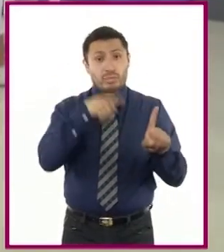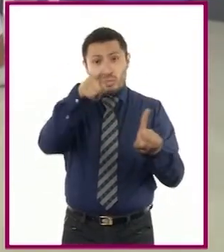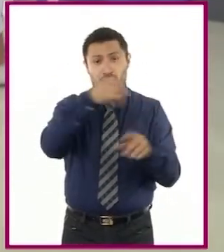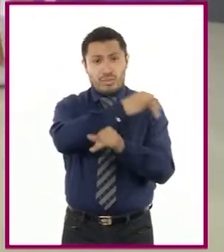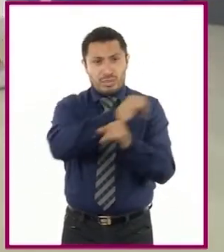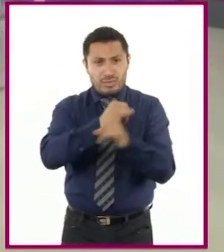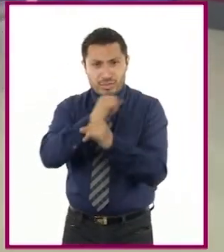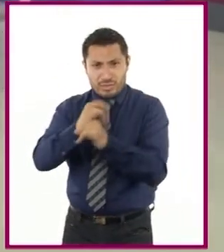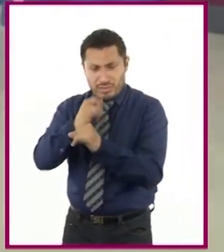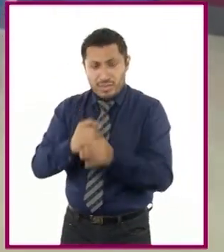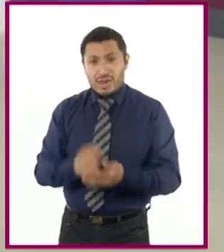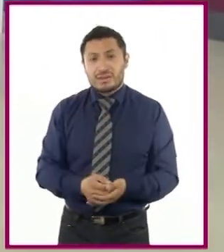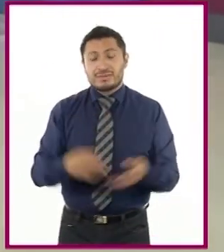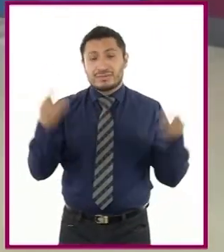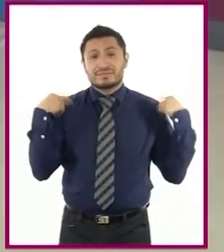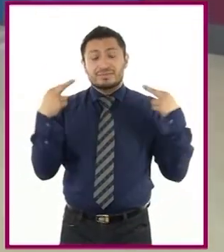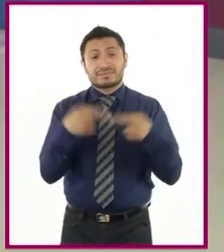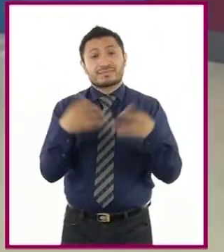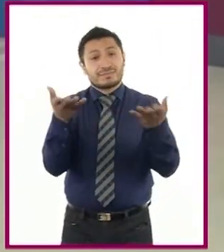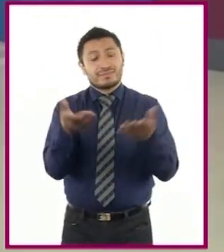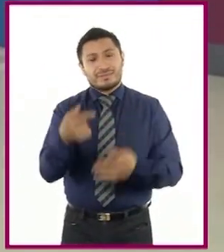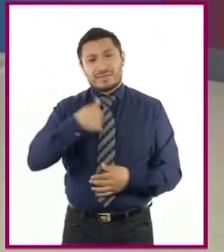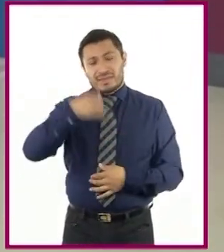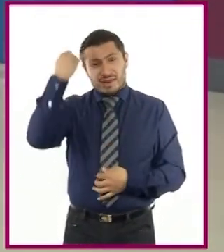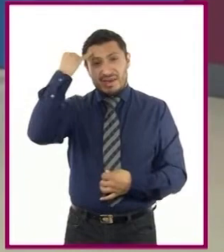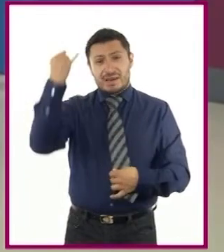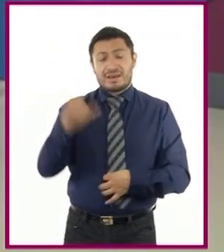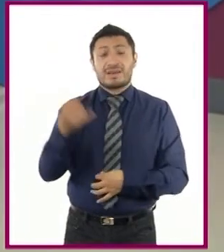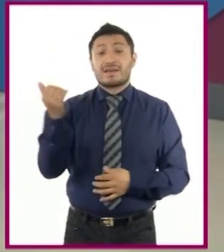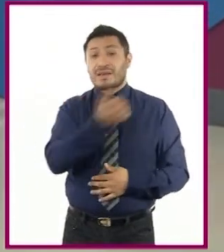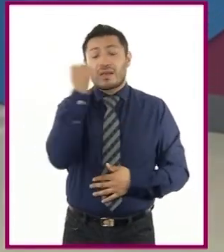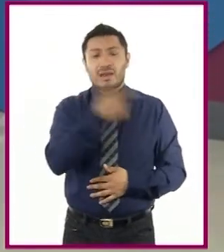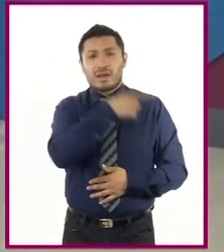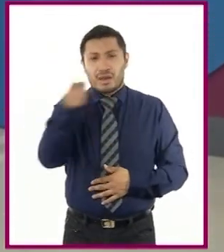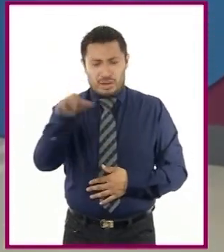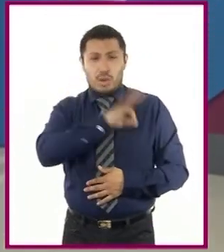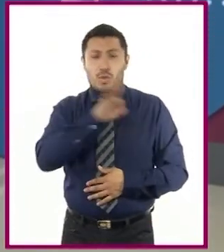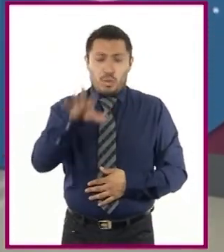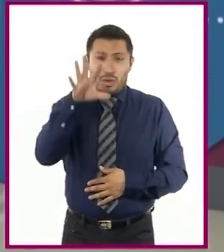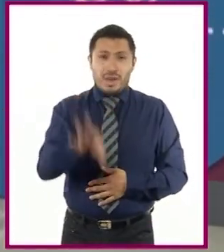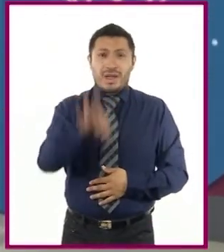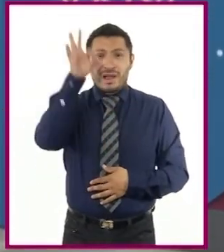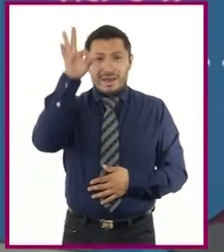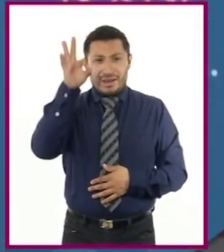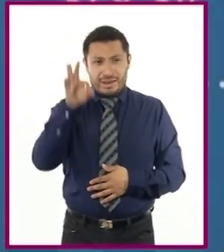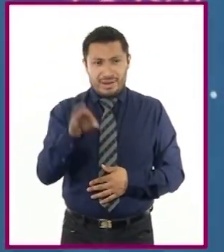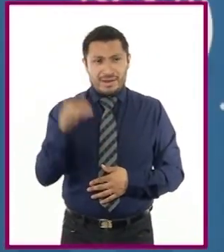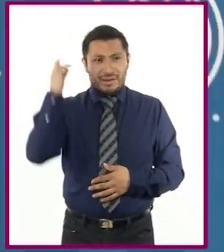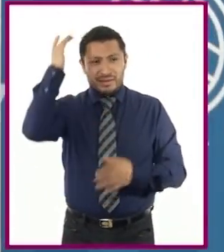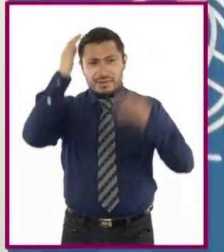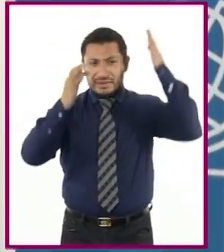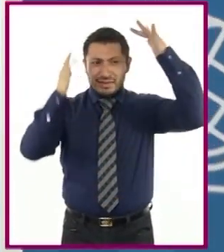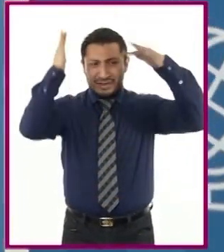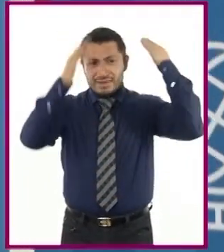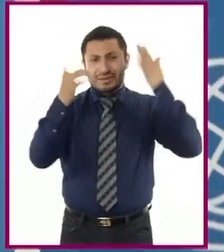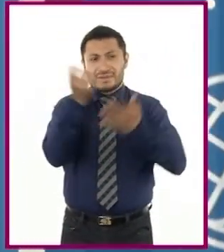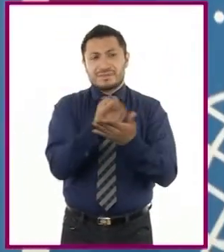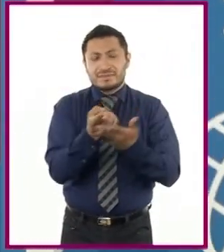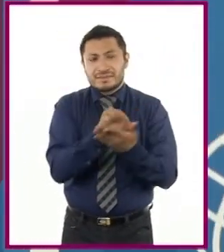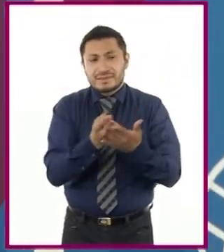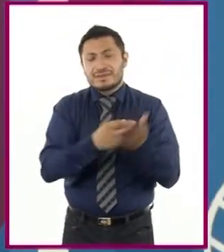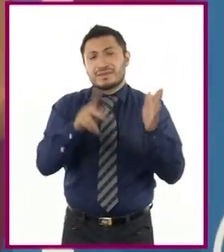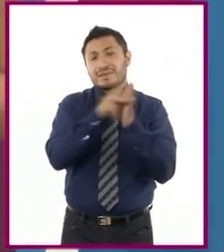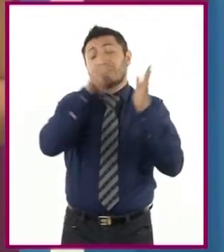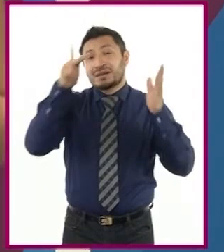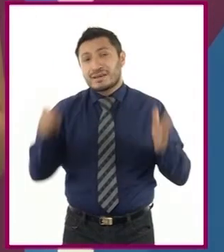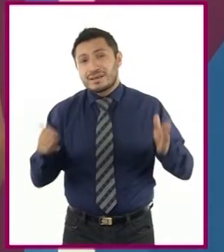investigación. Maestro, se me ocurrió que los alumnos también podrían elegir el análisis de los dibujos de los